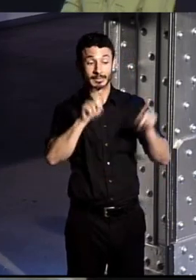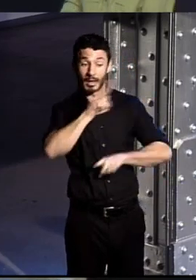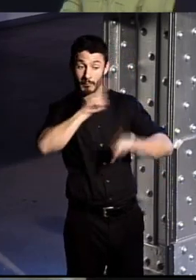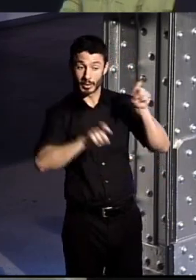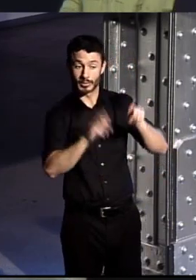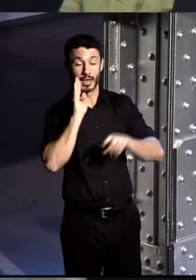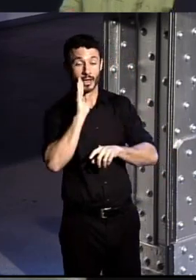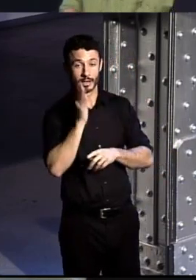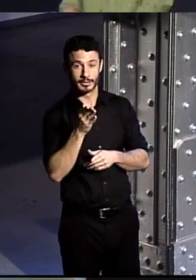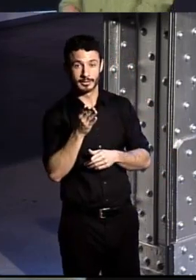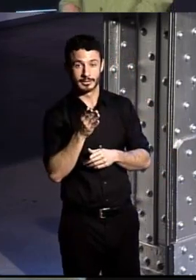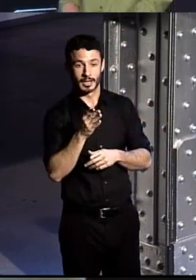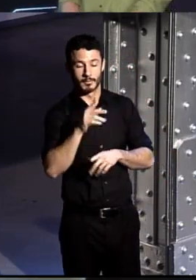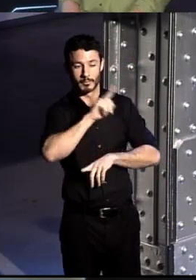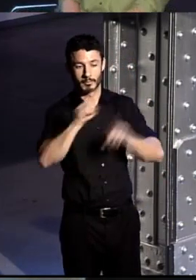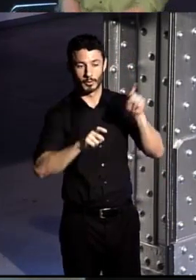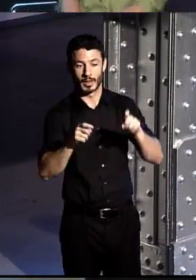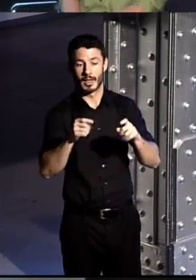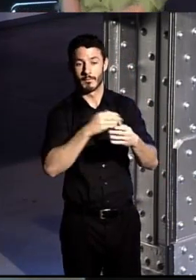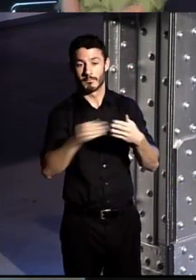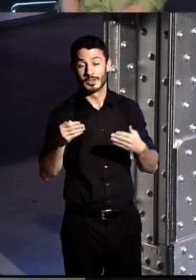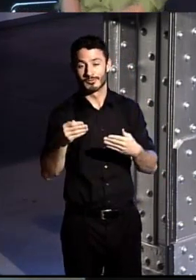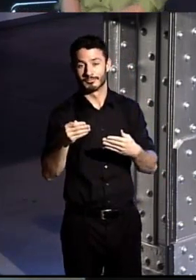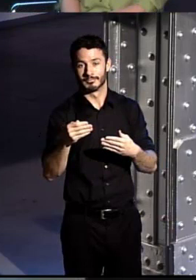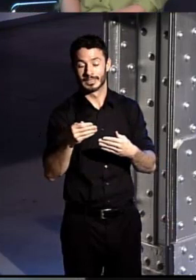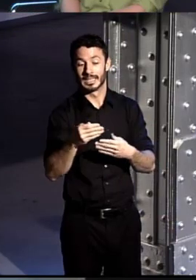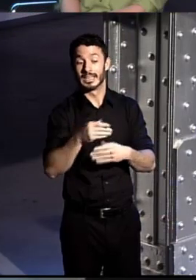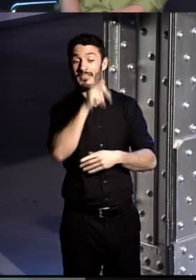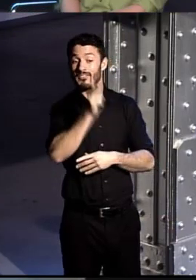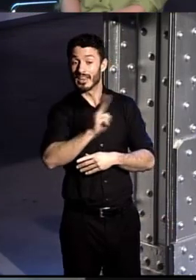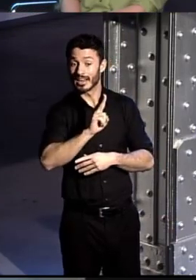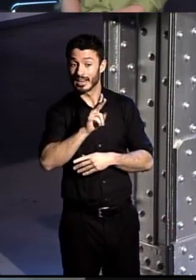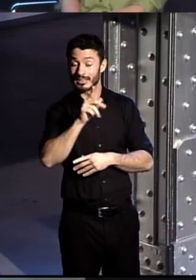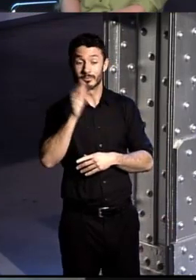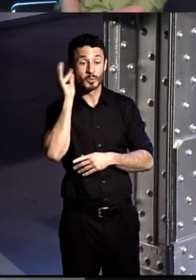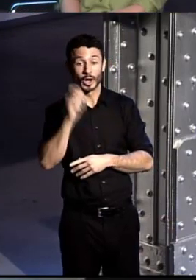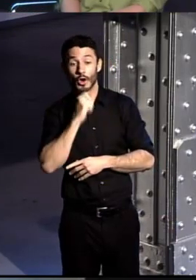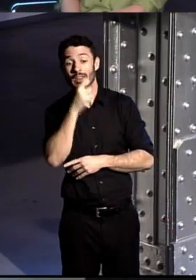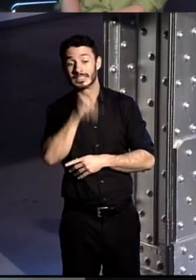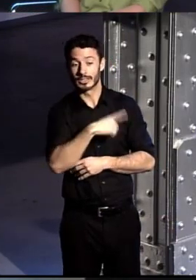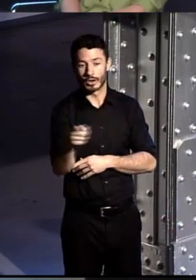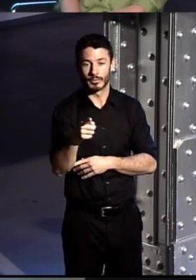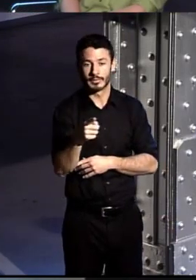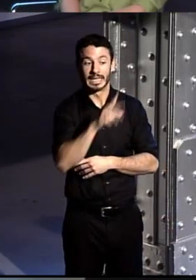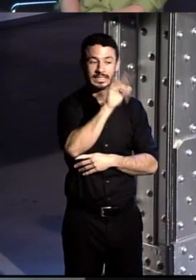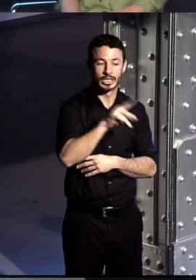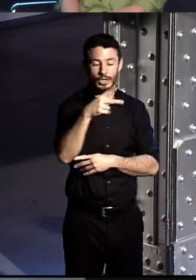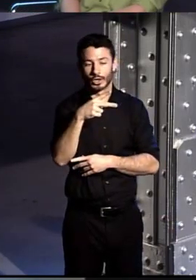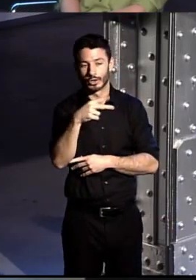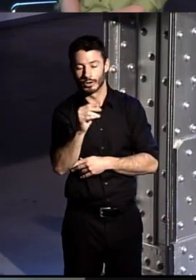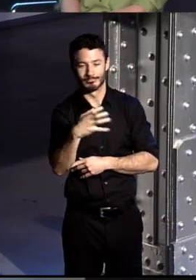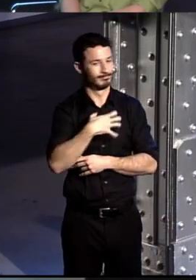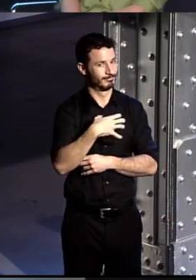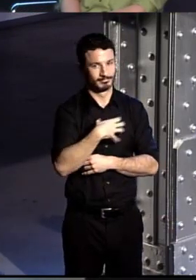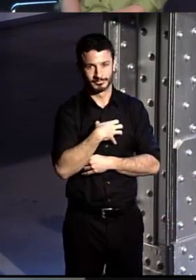todas, la pregunta del millón, si Verne es misógino o no, pues bueno, evidentemente no se puede responder con un monosílabo. En concreto es una pregunta que